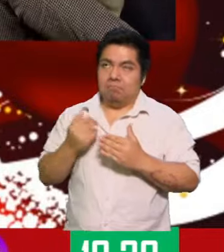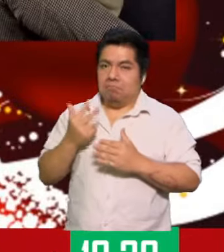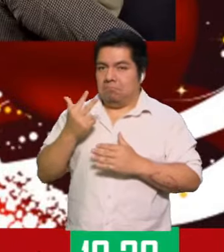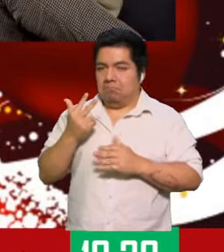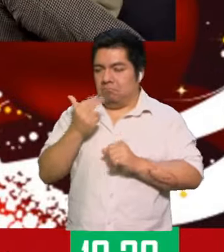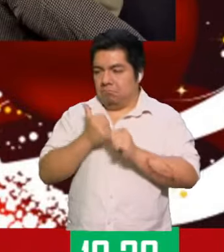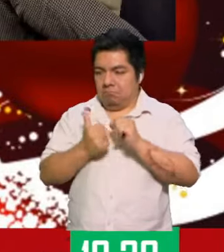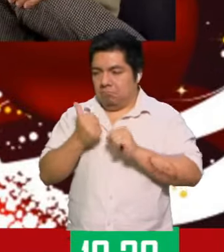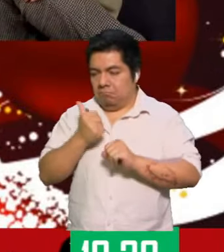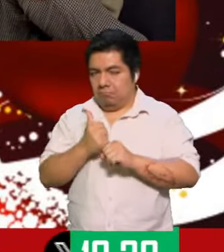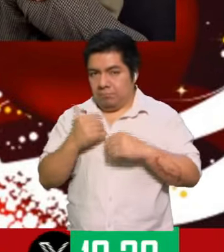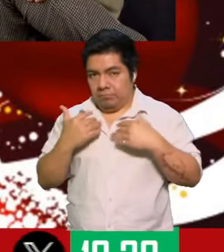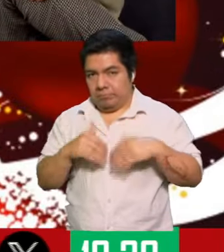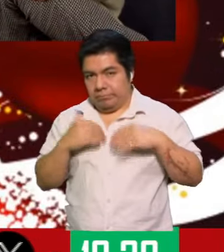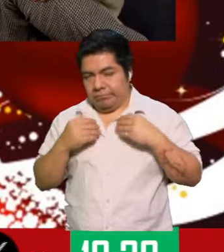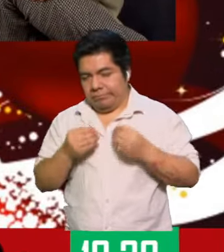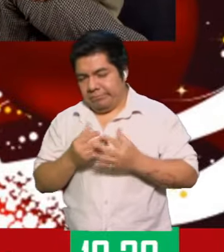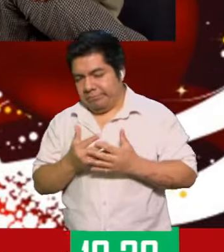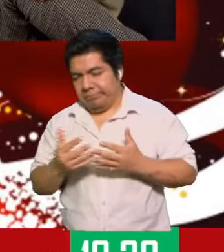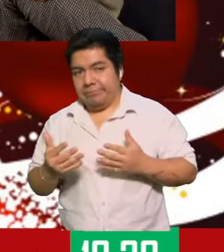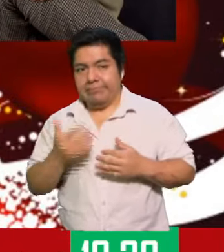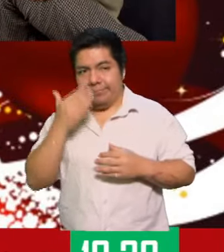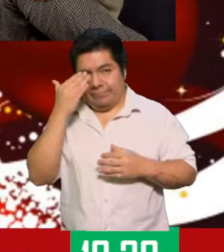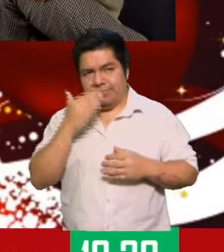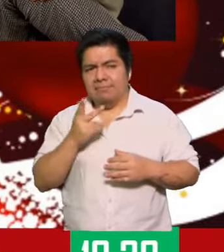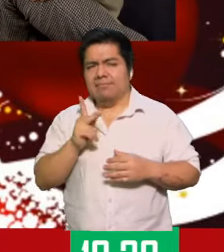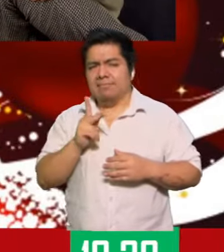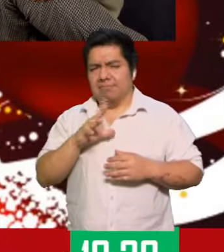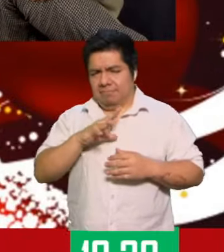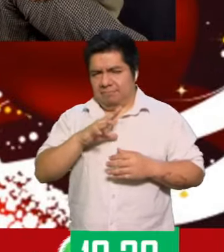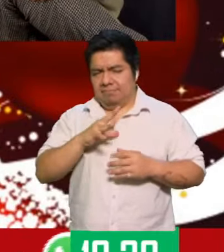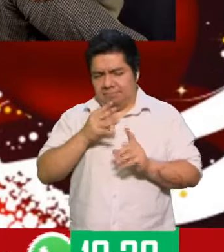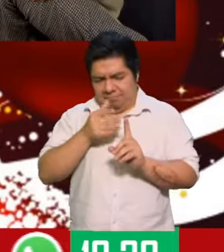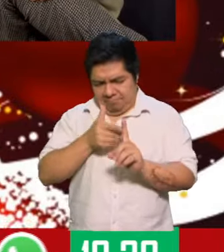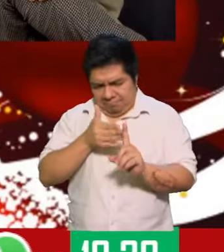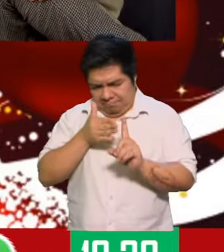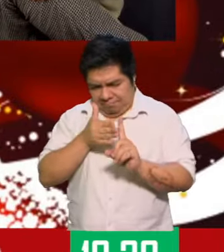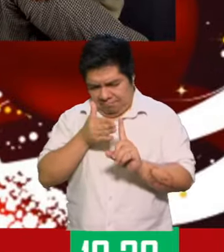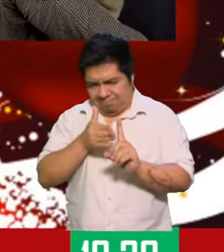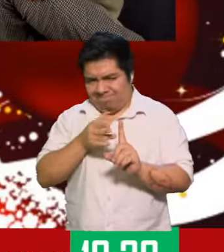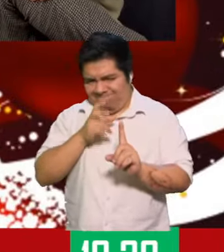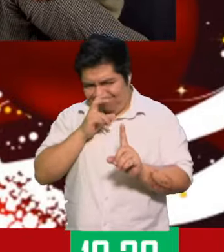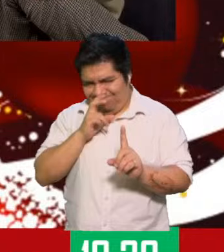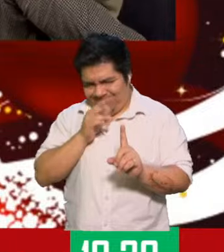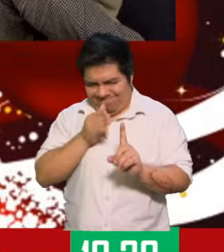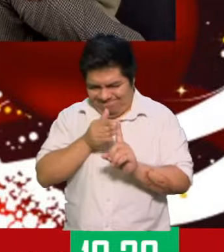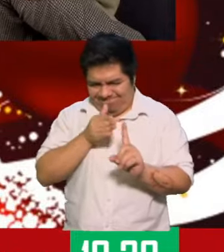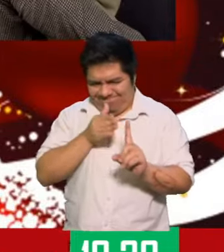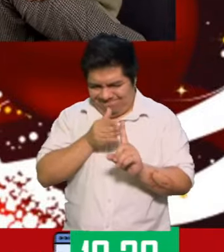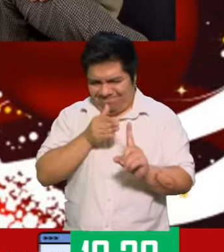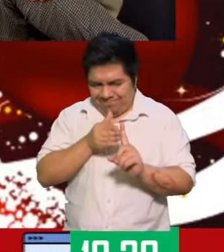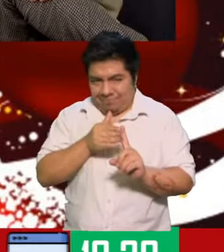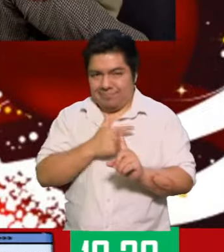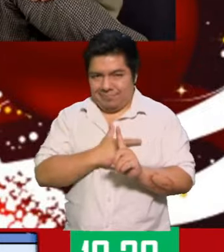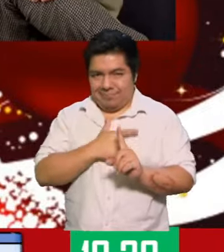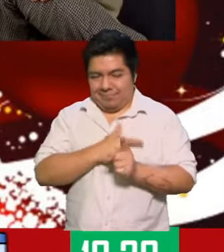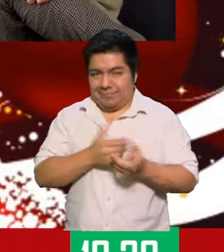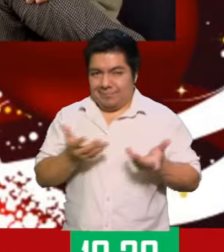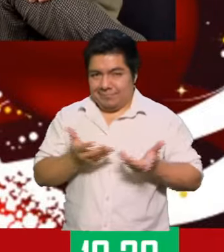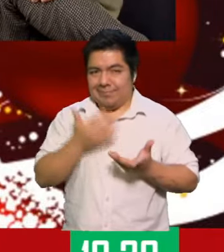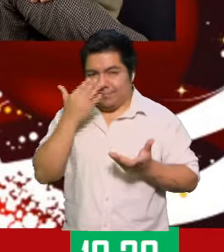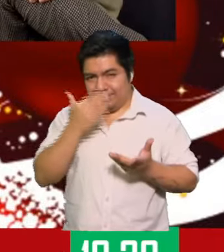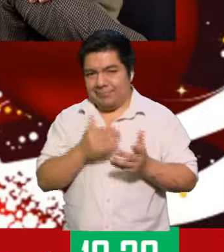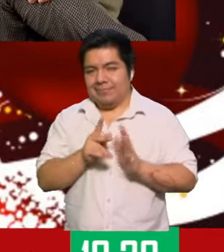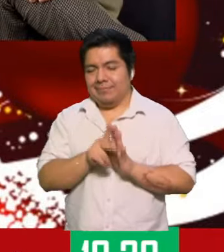8 años a hoy no entonces pero sí ahí sigue uno de necio uno tiene que hacer lo le gusta que también pasa lo que en la